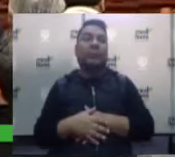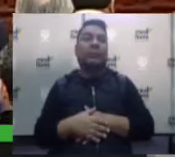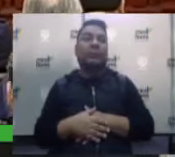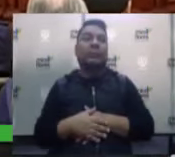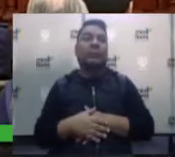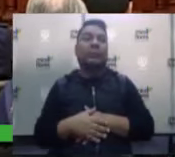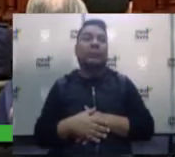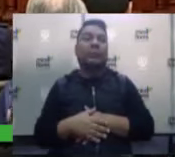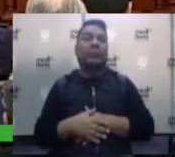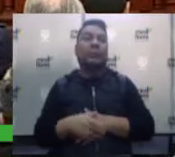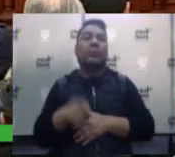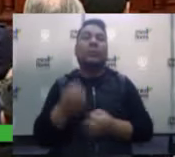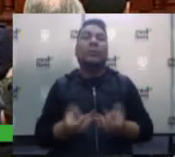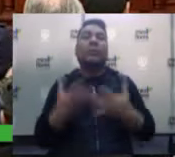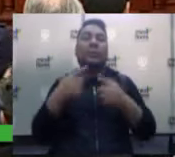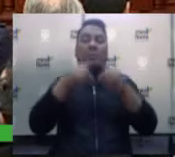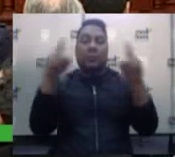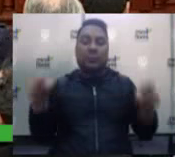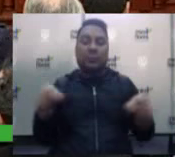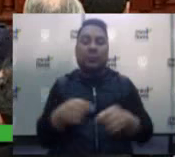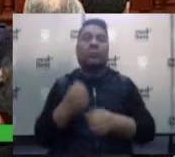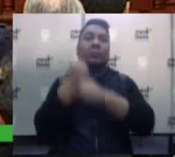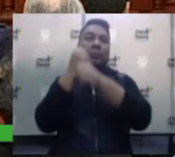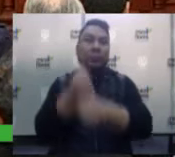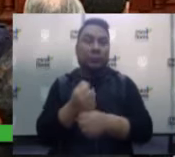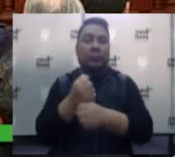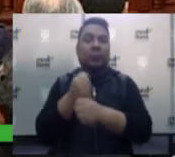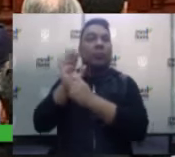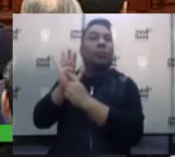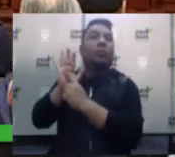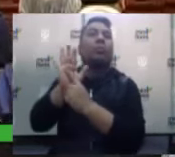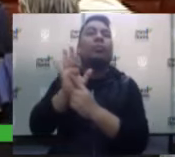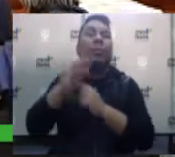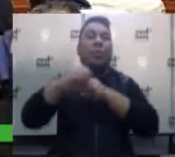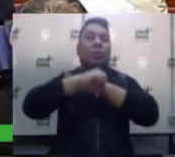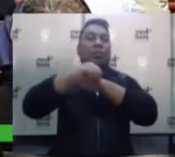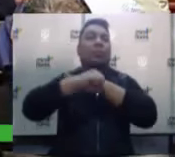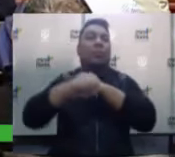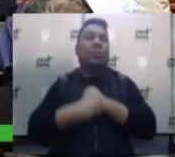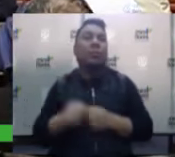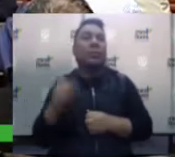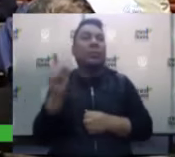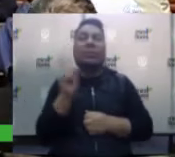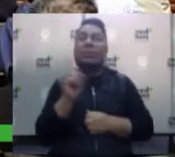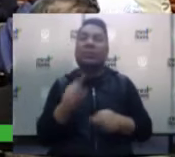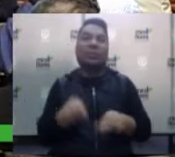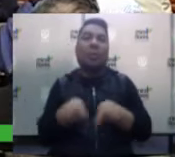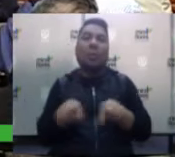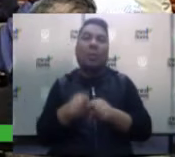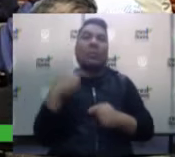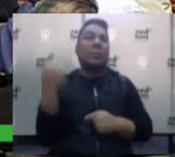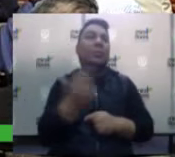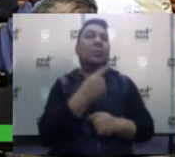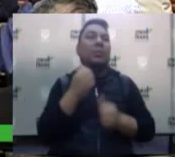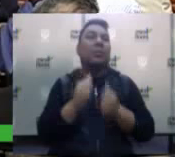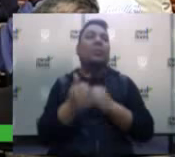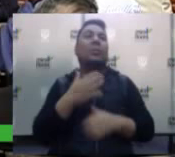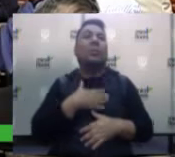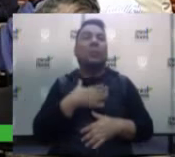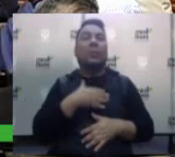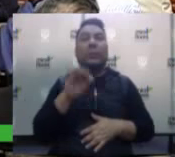La cantidad de paneles, de puntos donde se va a poner la propaganda no es igual para todos los partidos. A algunos les ha tocado